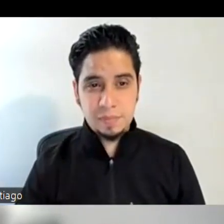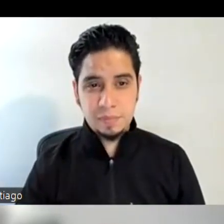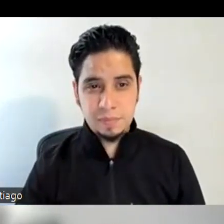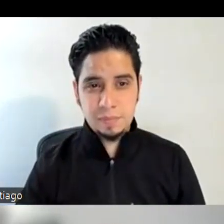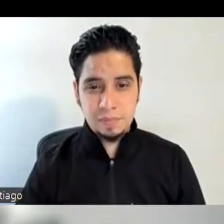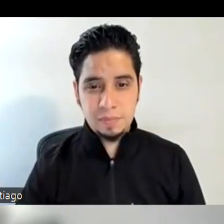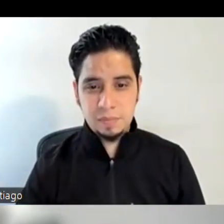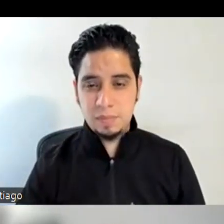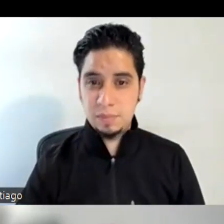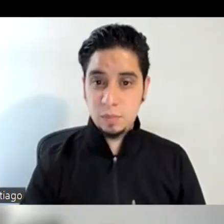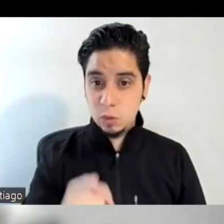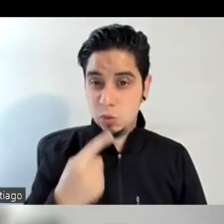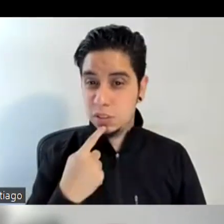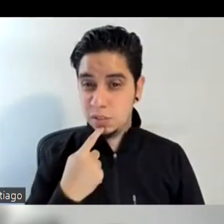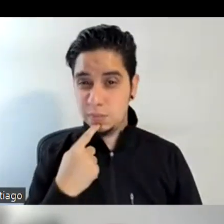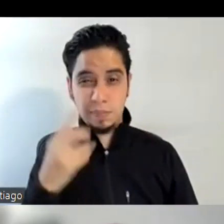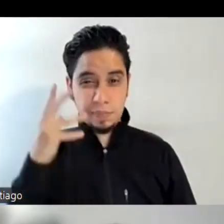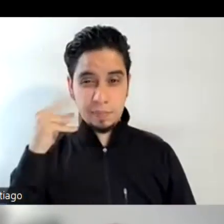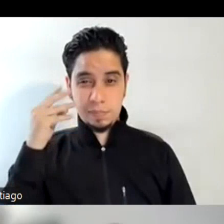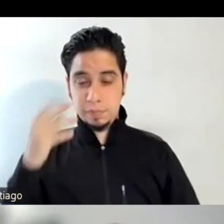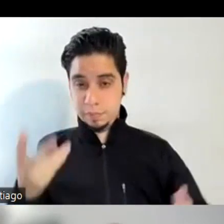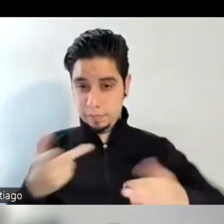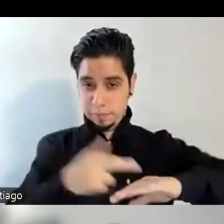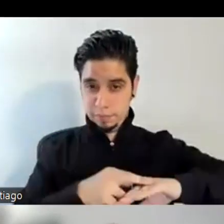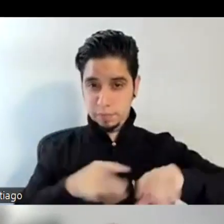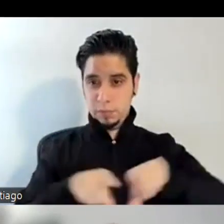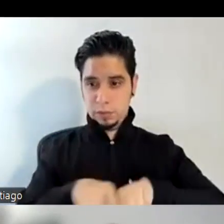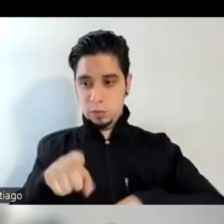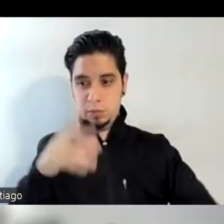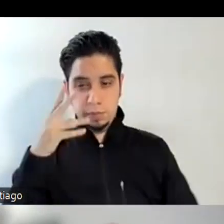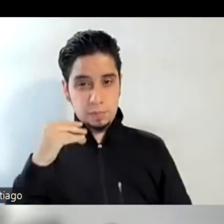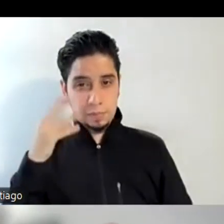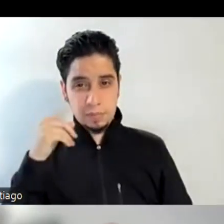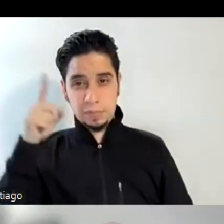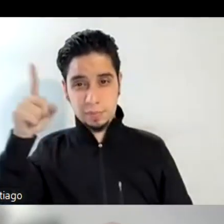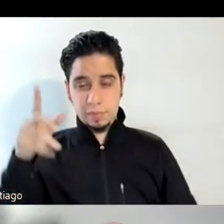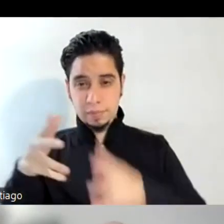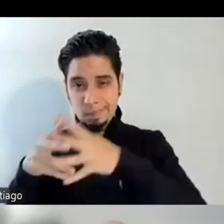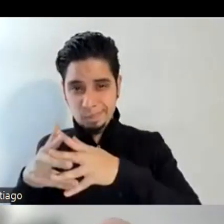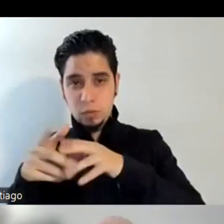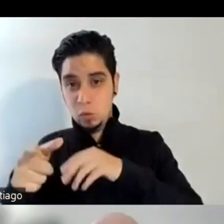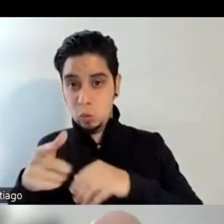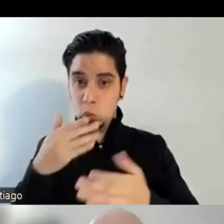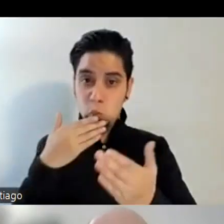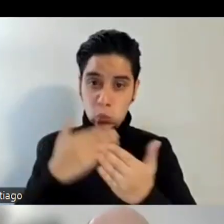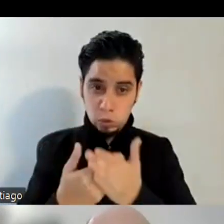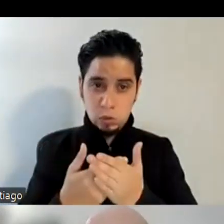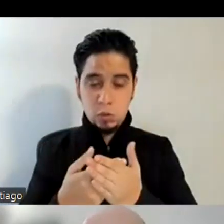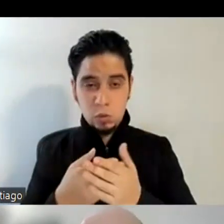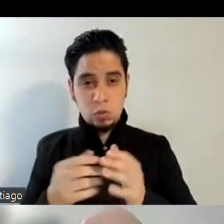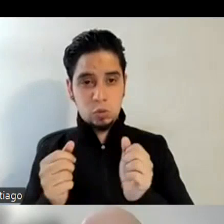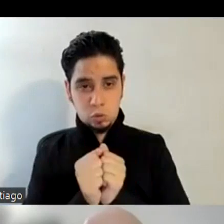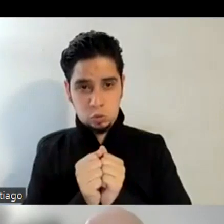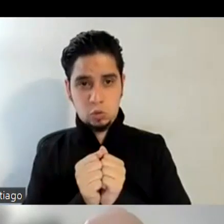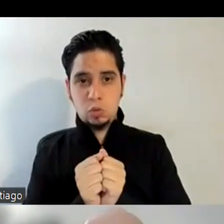estabas mencionando, ¿verdad? Tu experiencia acá en Puerto Rico, pero tu experiencia en Estados Unidos, que es bueno. Y tu experiencia, obviamente, con Nada Udo, o sea,